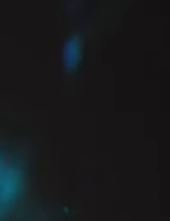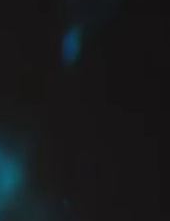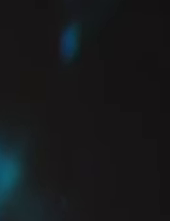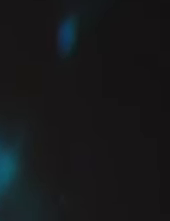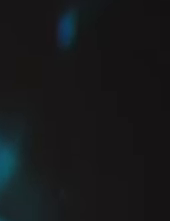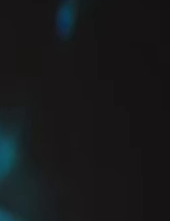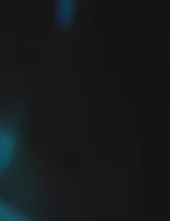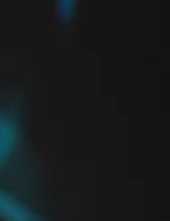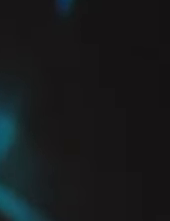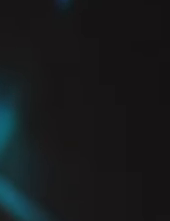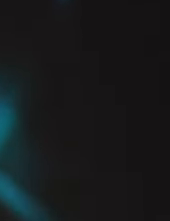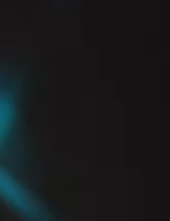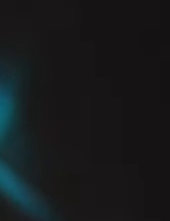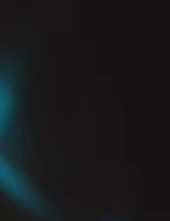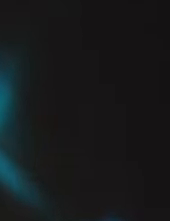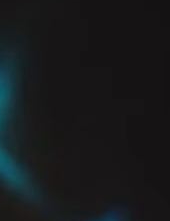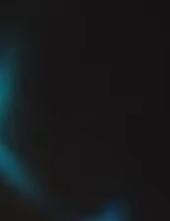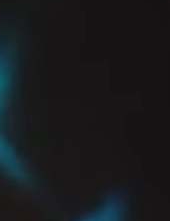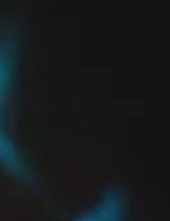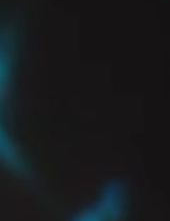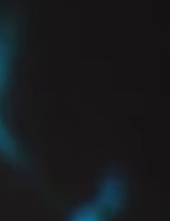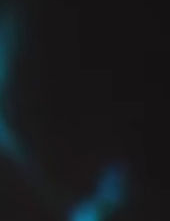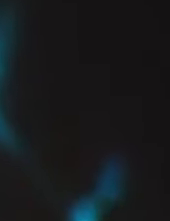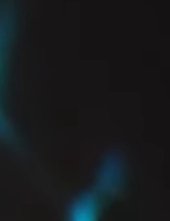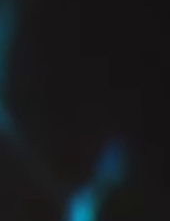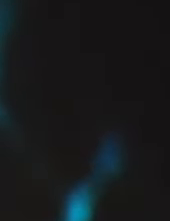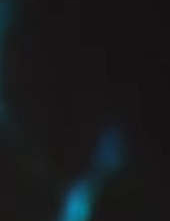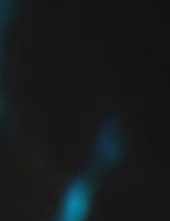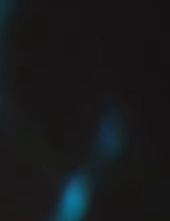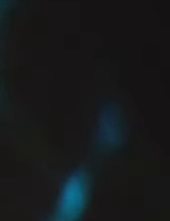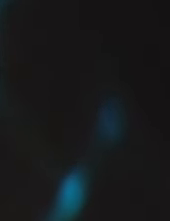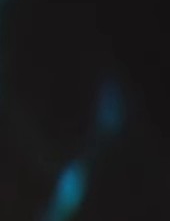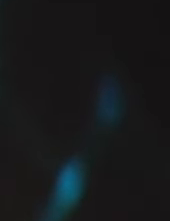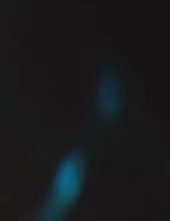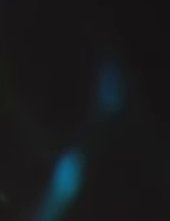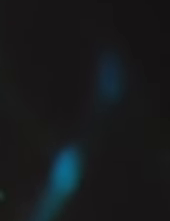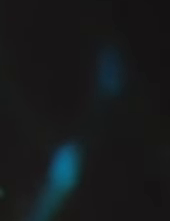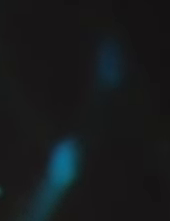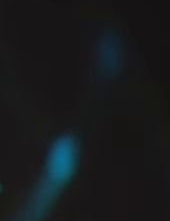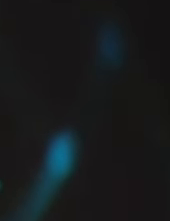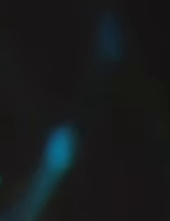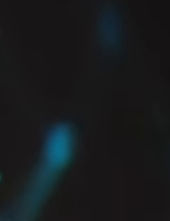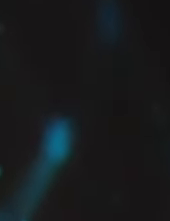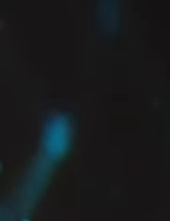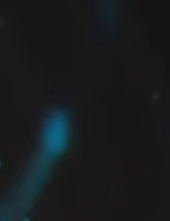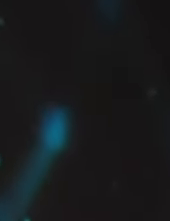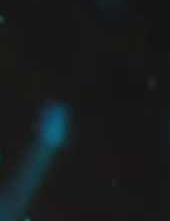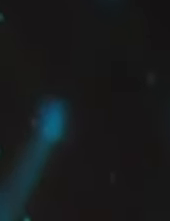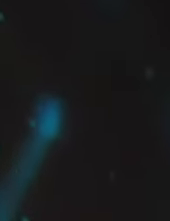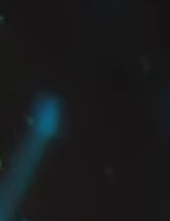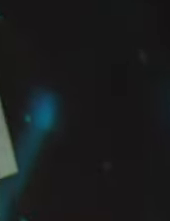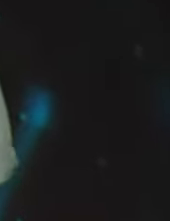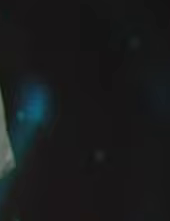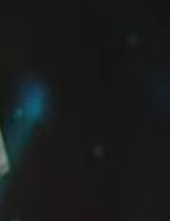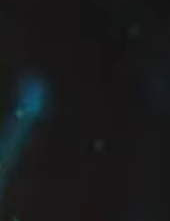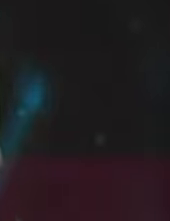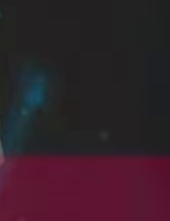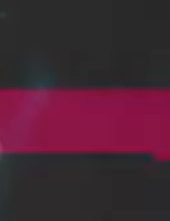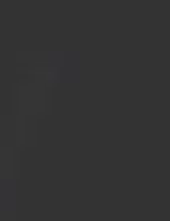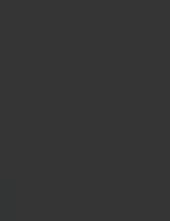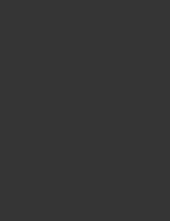recordamos muy vivamente la pandemia recibimos Con un fuerte aplauso a Vania Martínez bienvenida